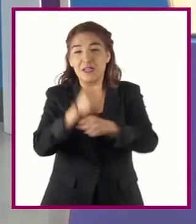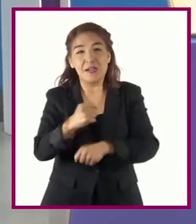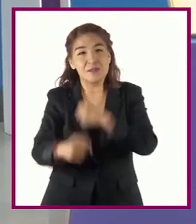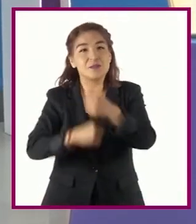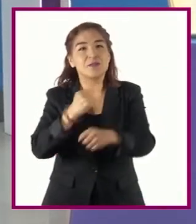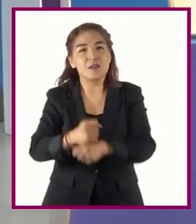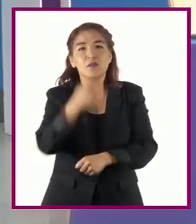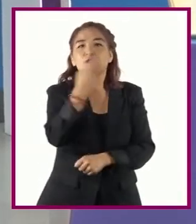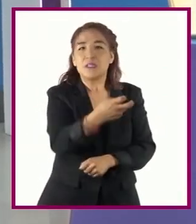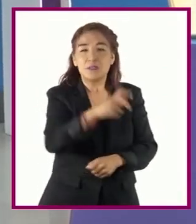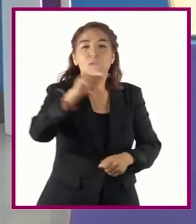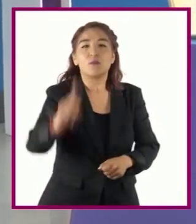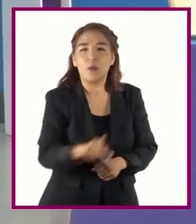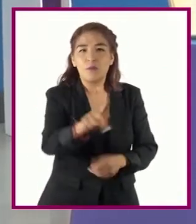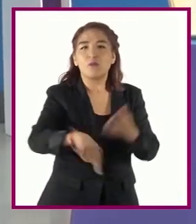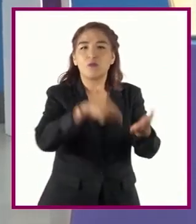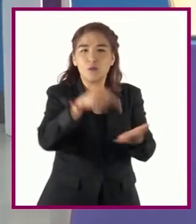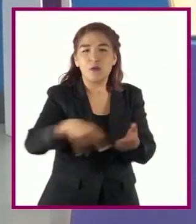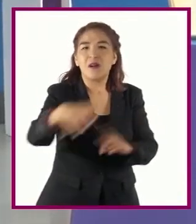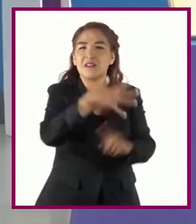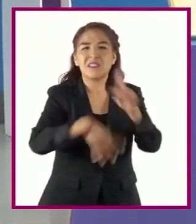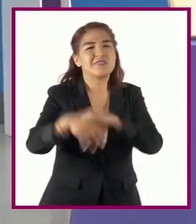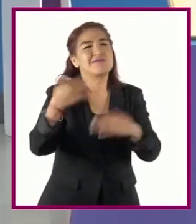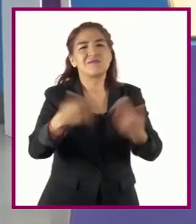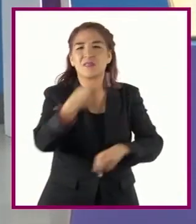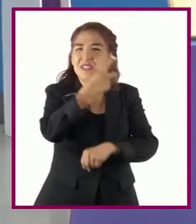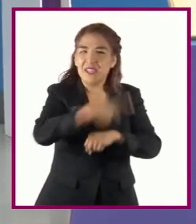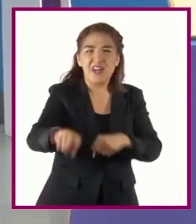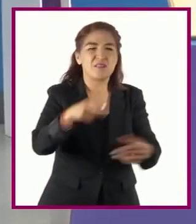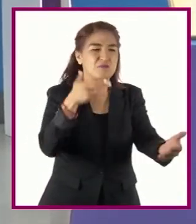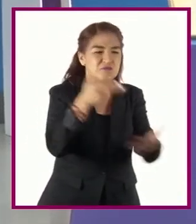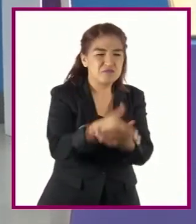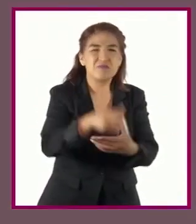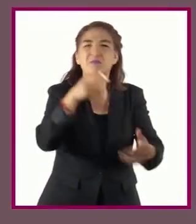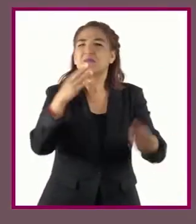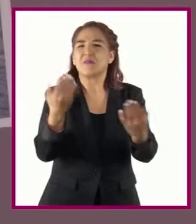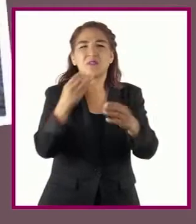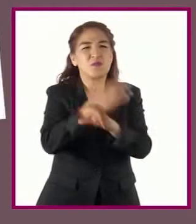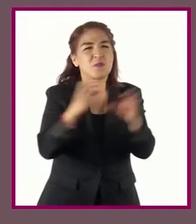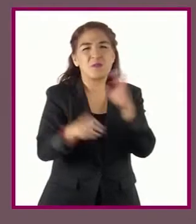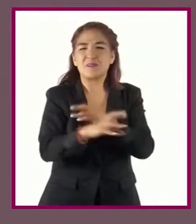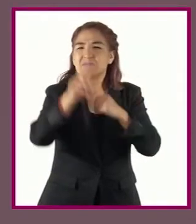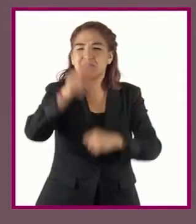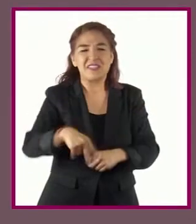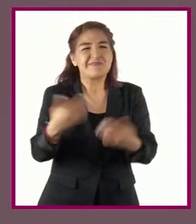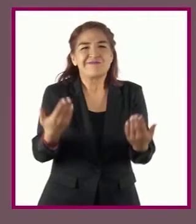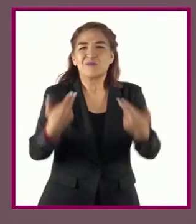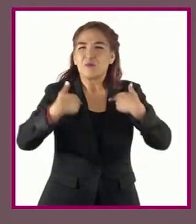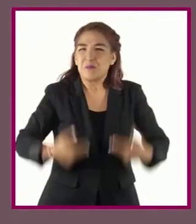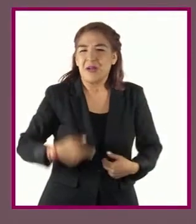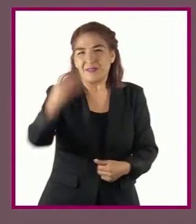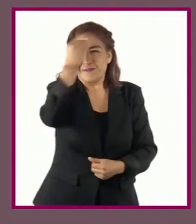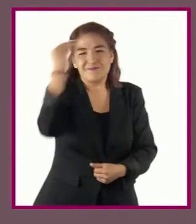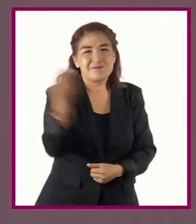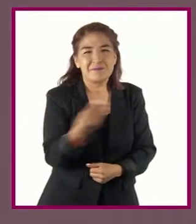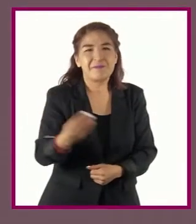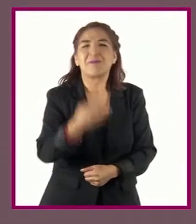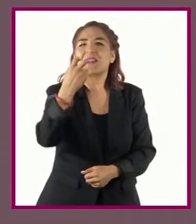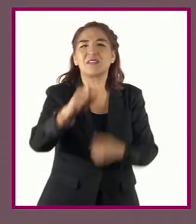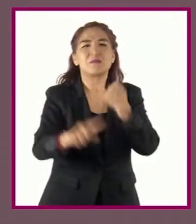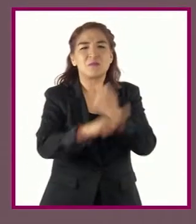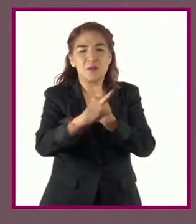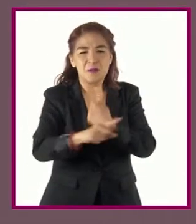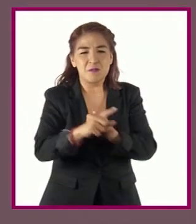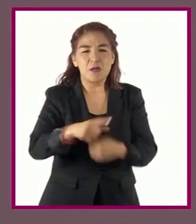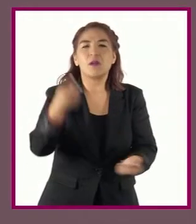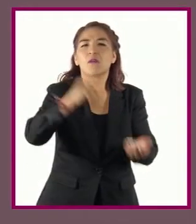muchas de estas poblaciones serían víctimas de masacres y otros abusos inhumanos. Inició entonces un conflicto entre las fuerzas del